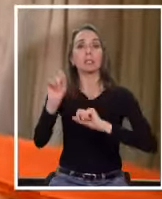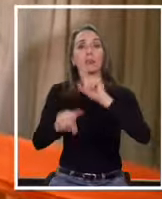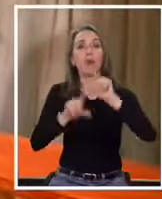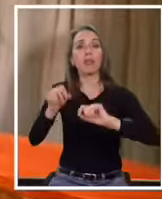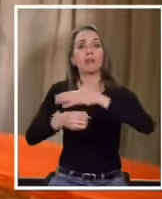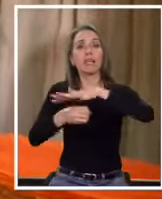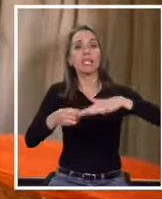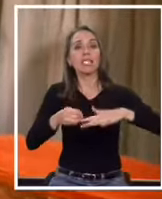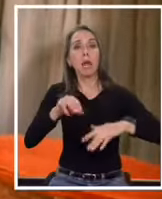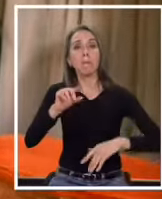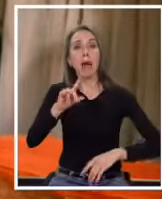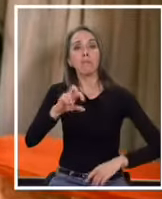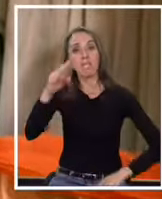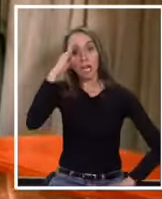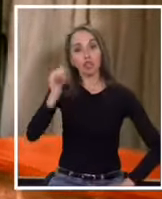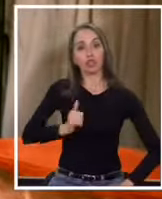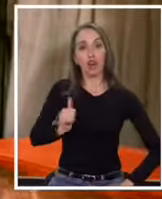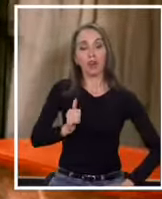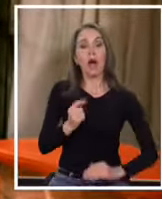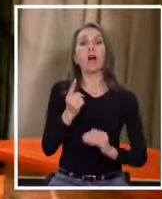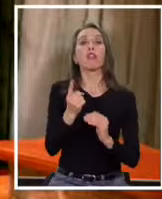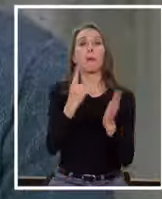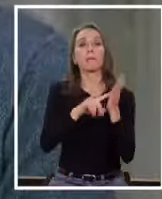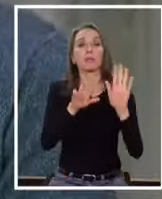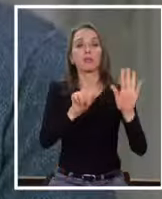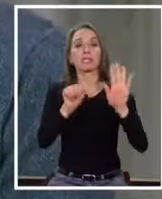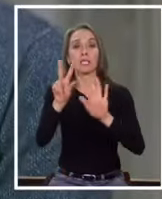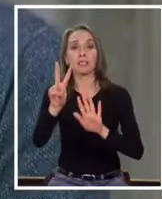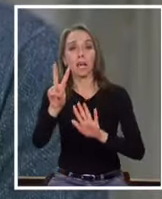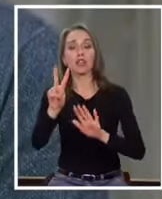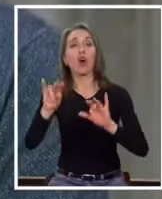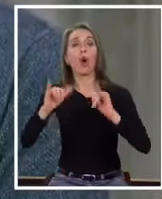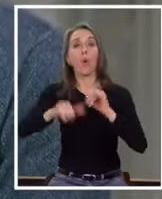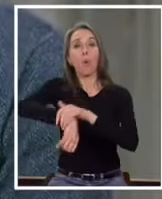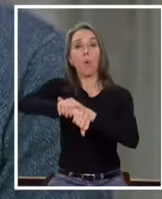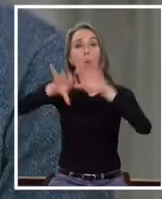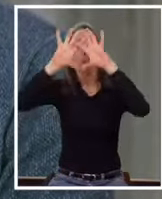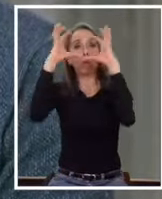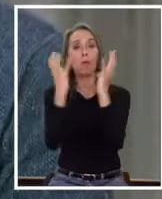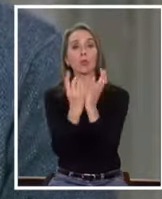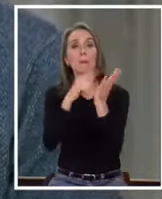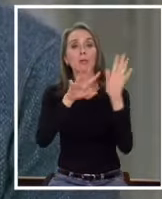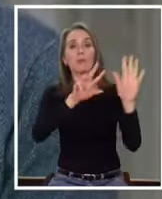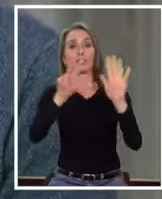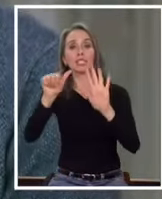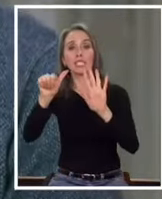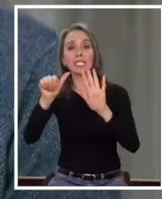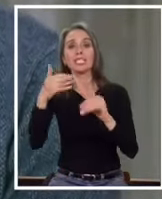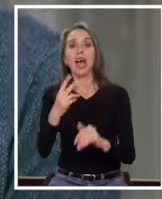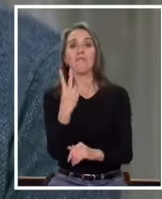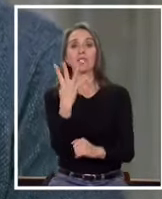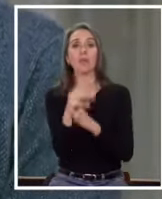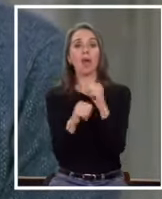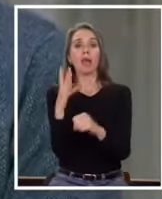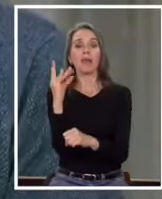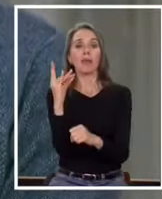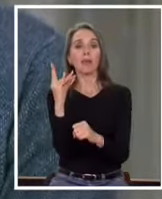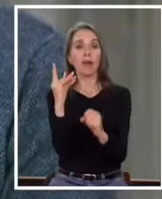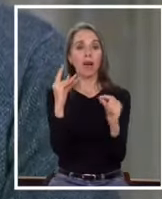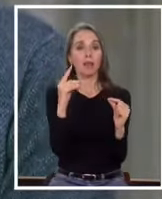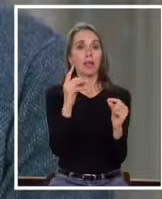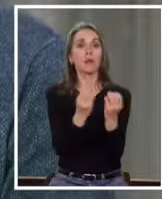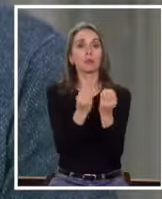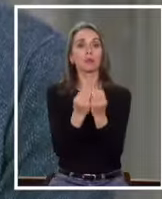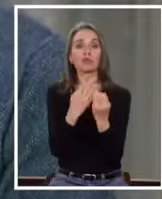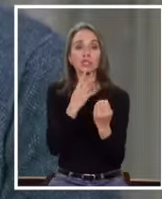son los que fueron a Malvinas son años 62. Para el Mundial del 86 tenían 24 años. O sea, muchos